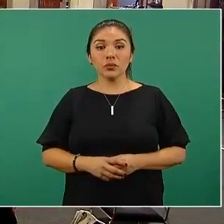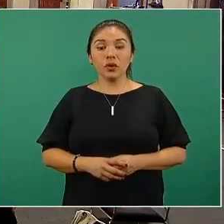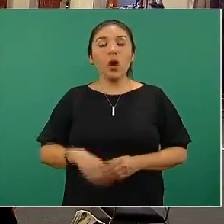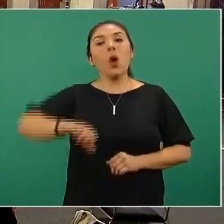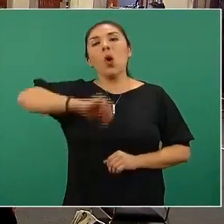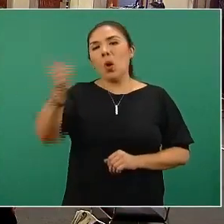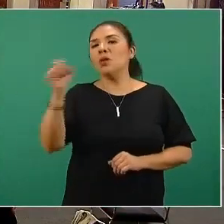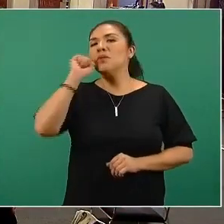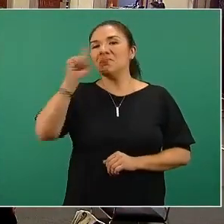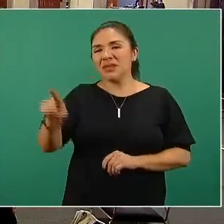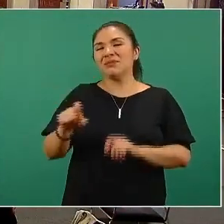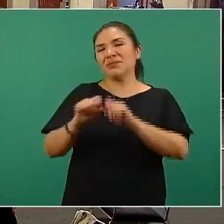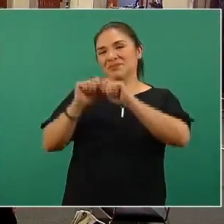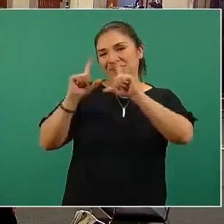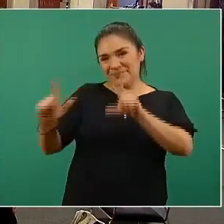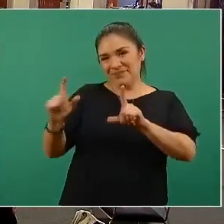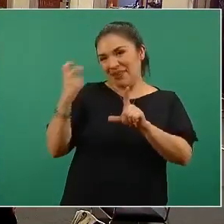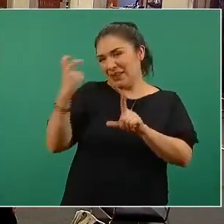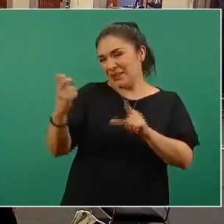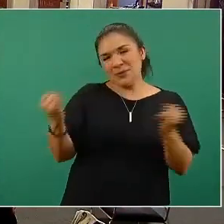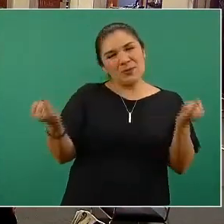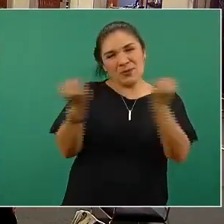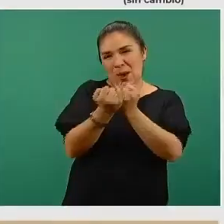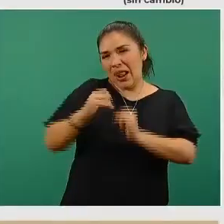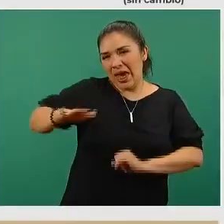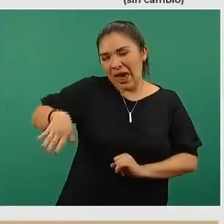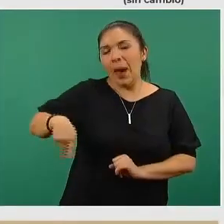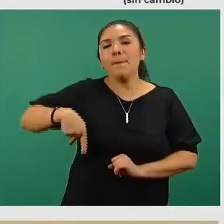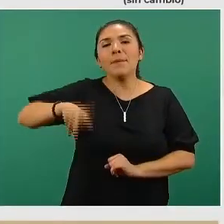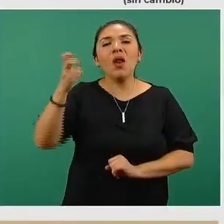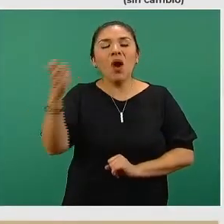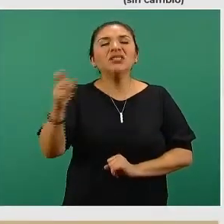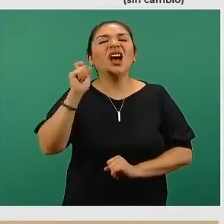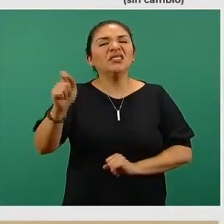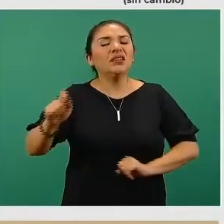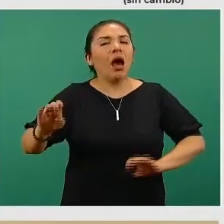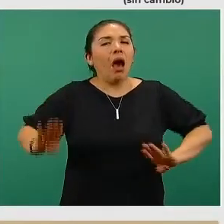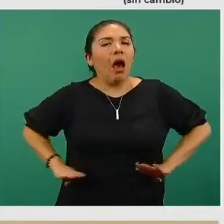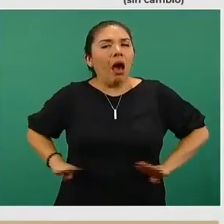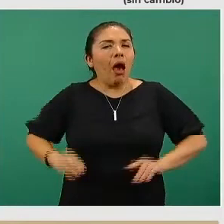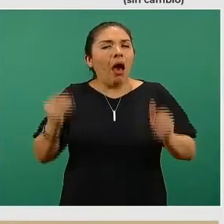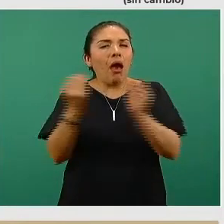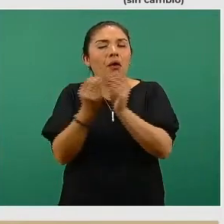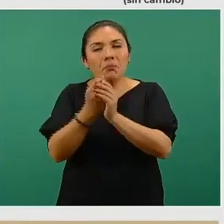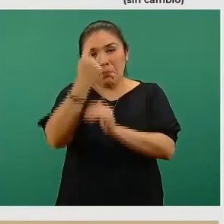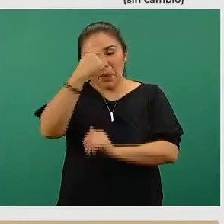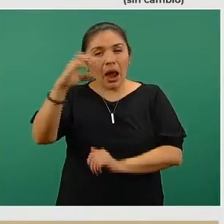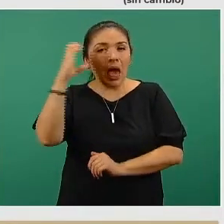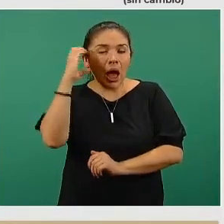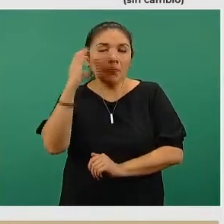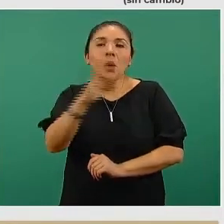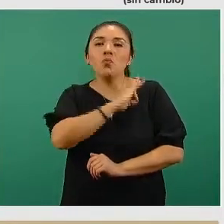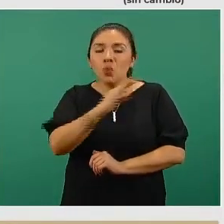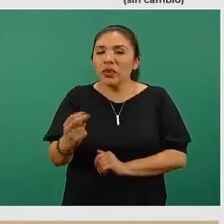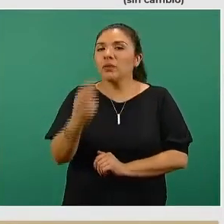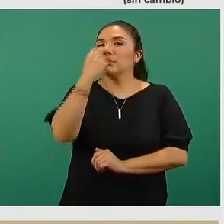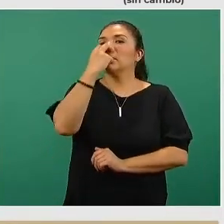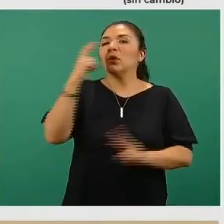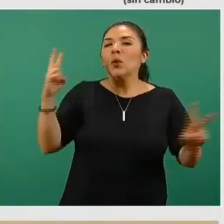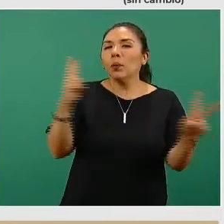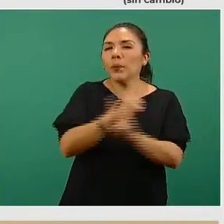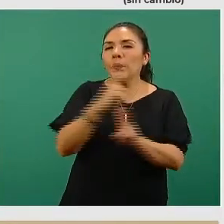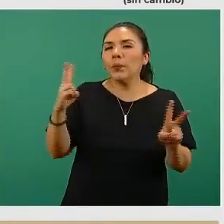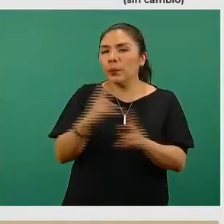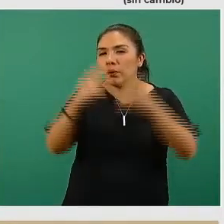el mismo esquema, pero para las camas o para las camas que tienen la capacidad de atender a pacientes que